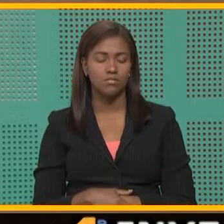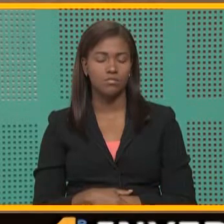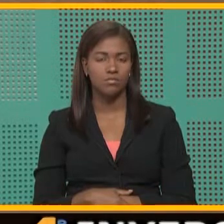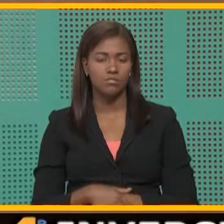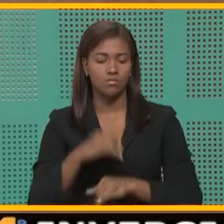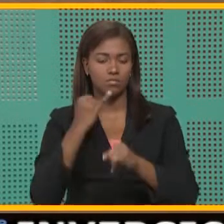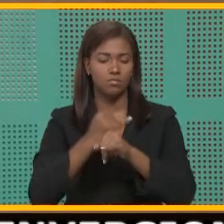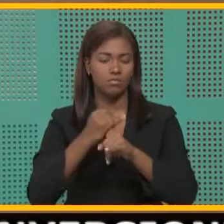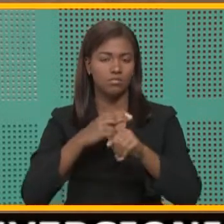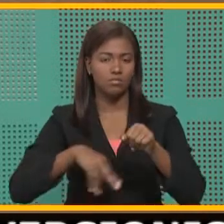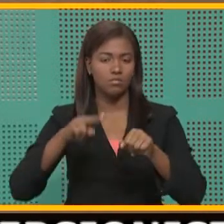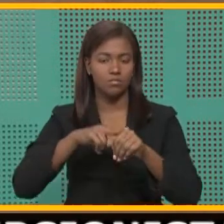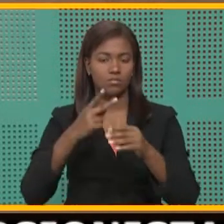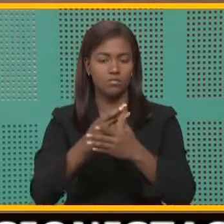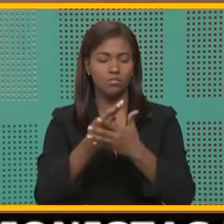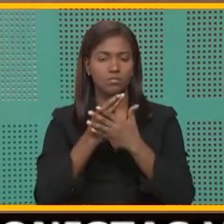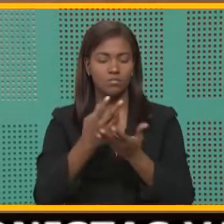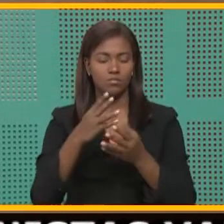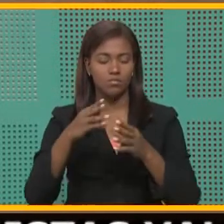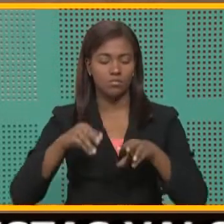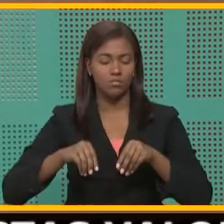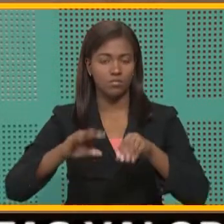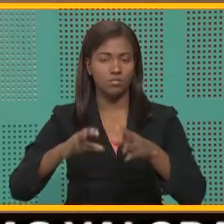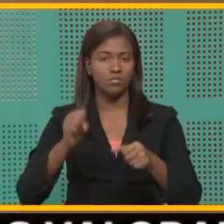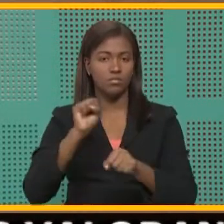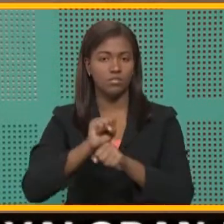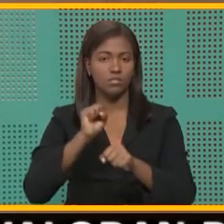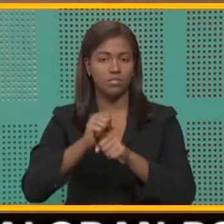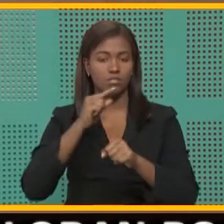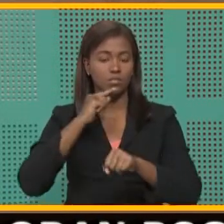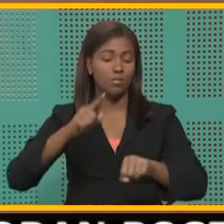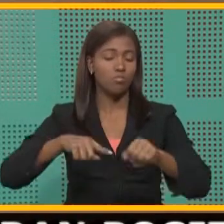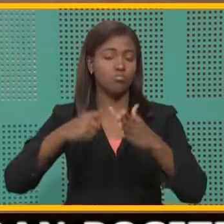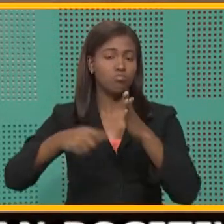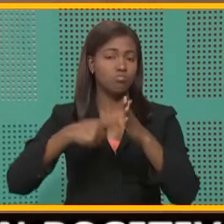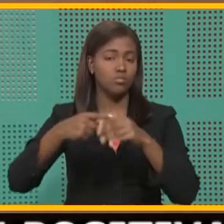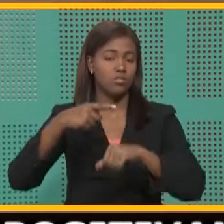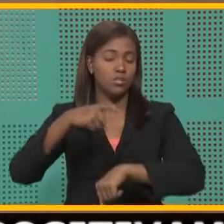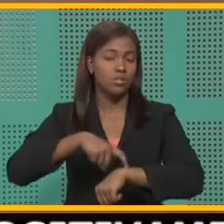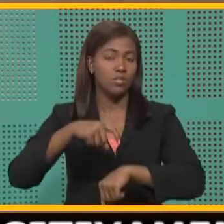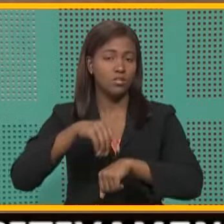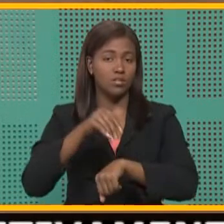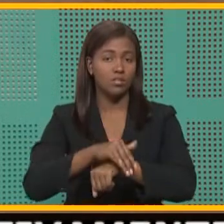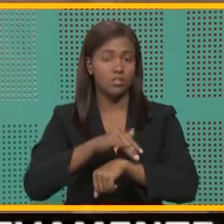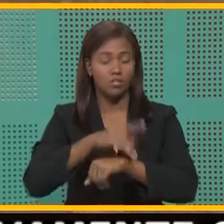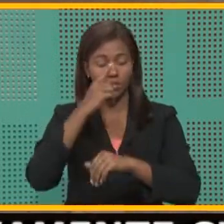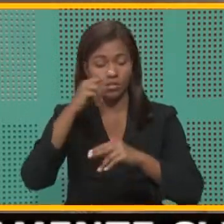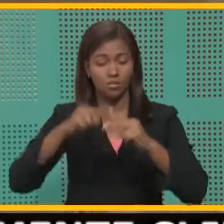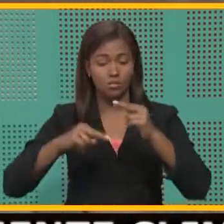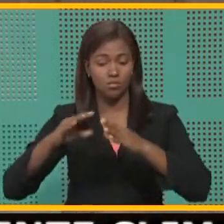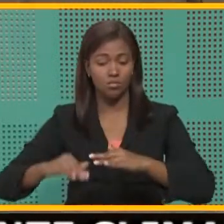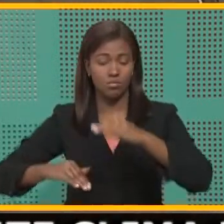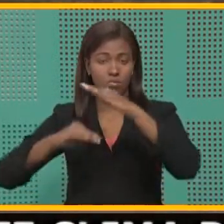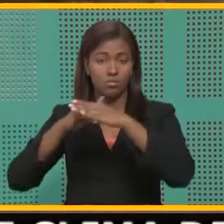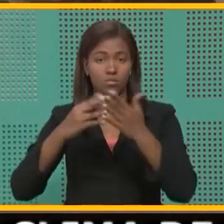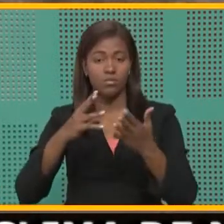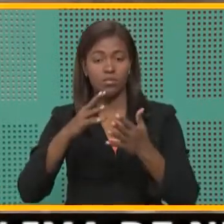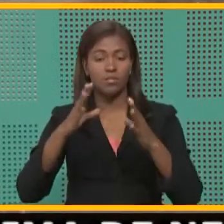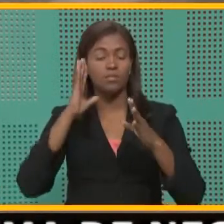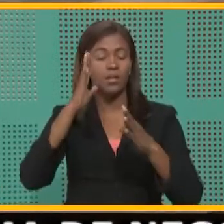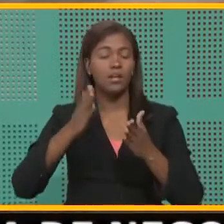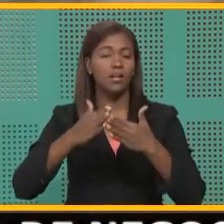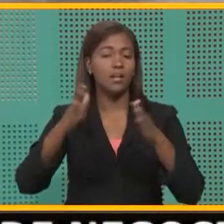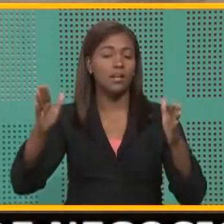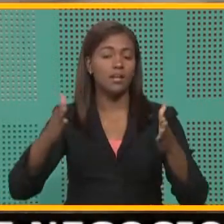El Instituto Nacional de Recursos Hidráulicos trabaja hasta altas horas de la noche en la construcción de la presa de Monte Grande, que abrirá el